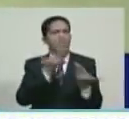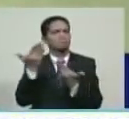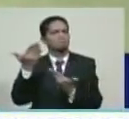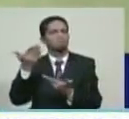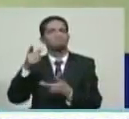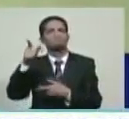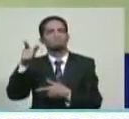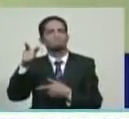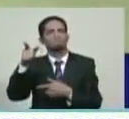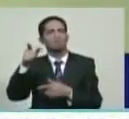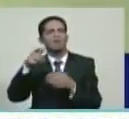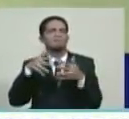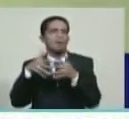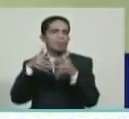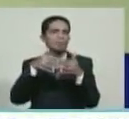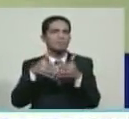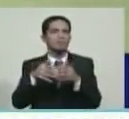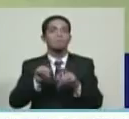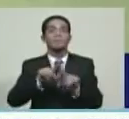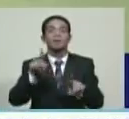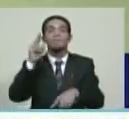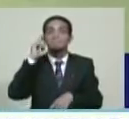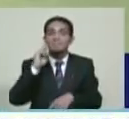reclama también entrega